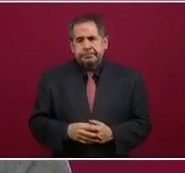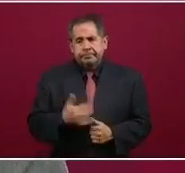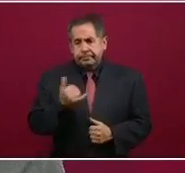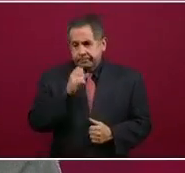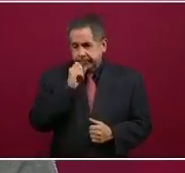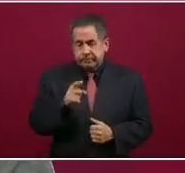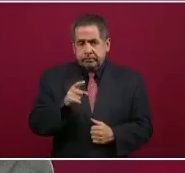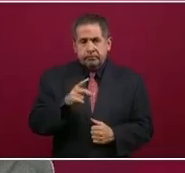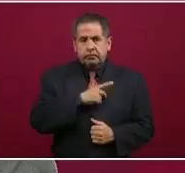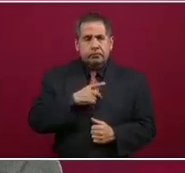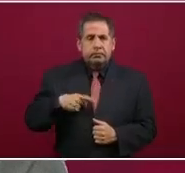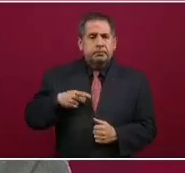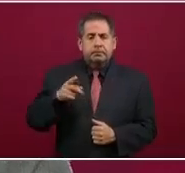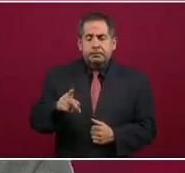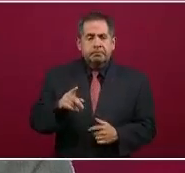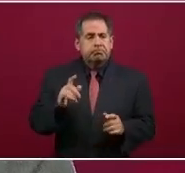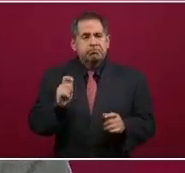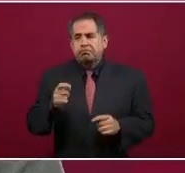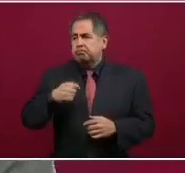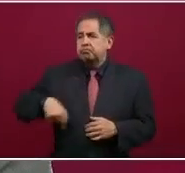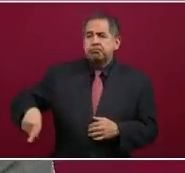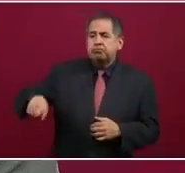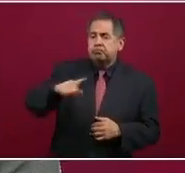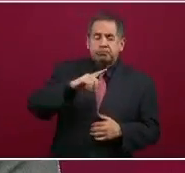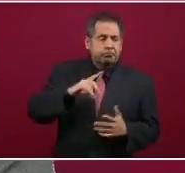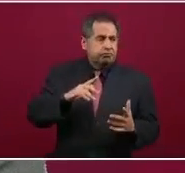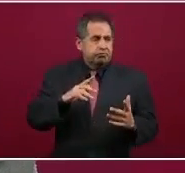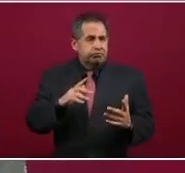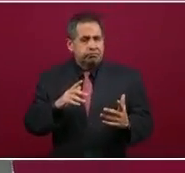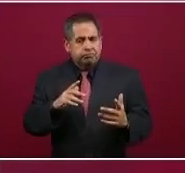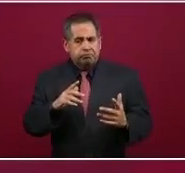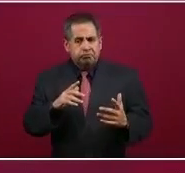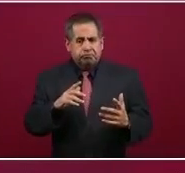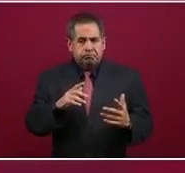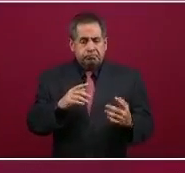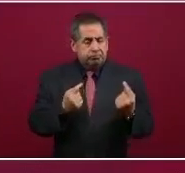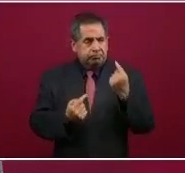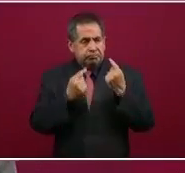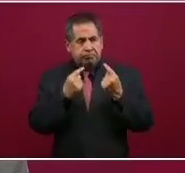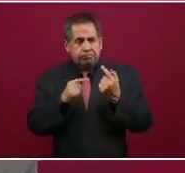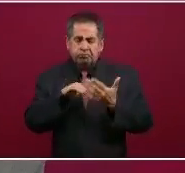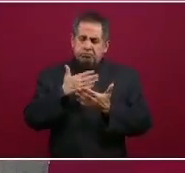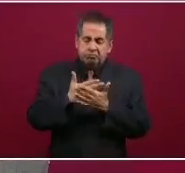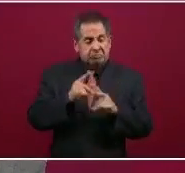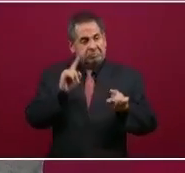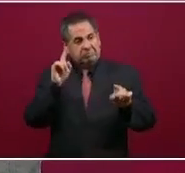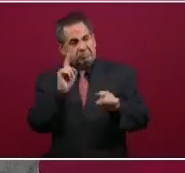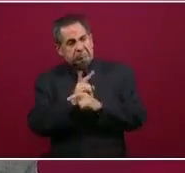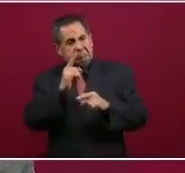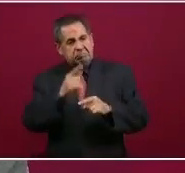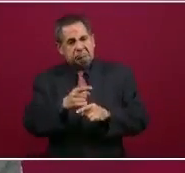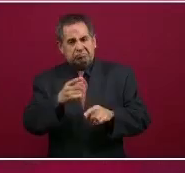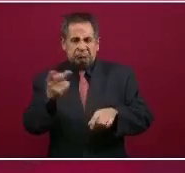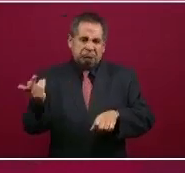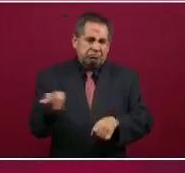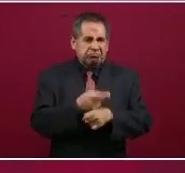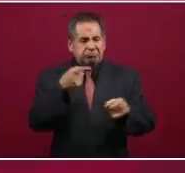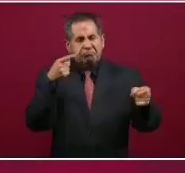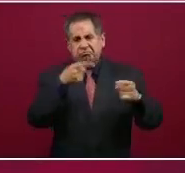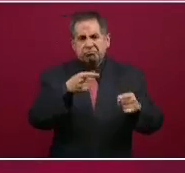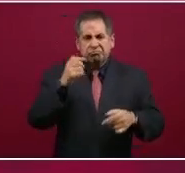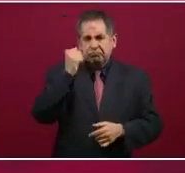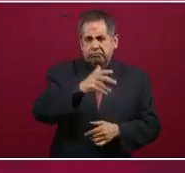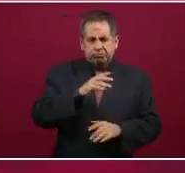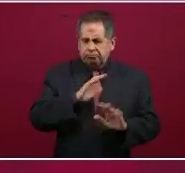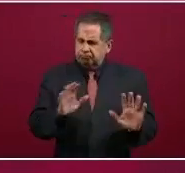a no caer en ninguna provocación, actuar con prudencia